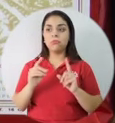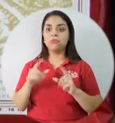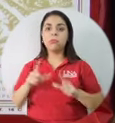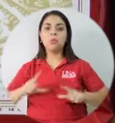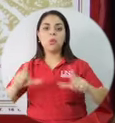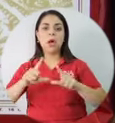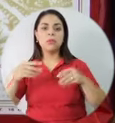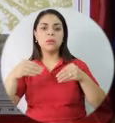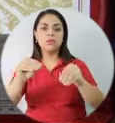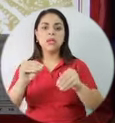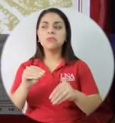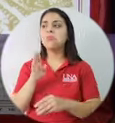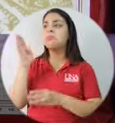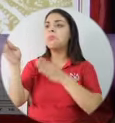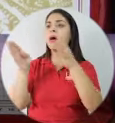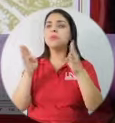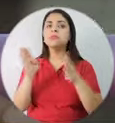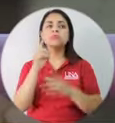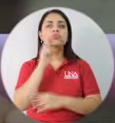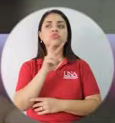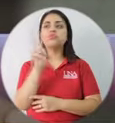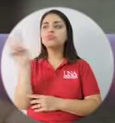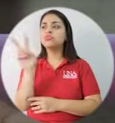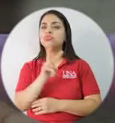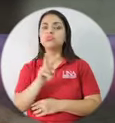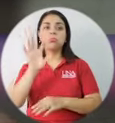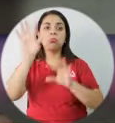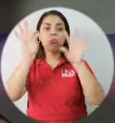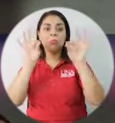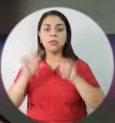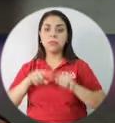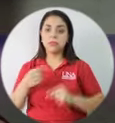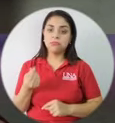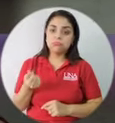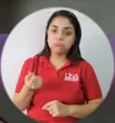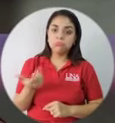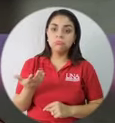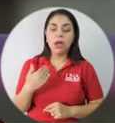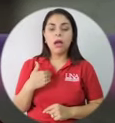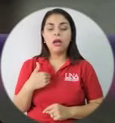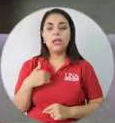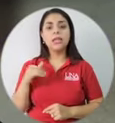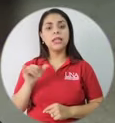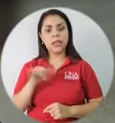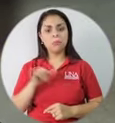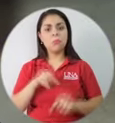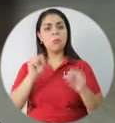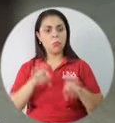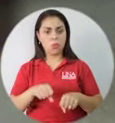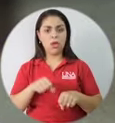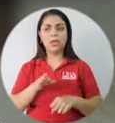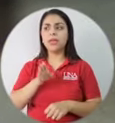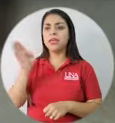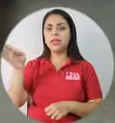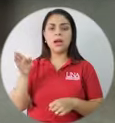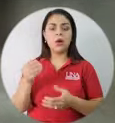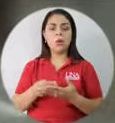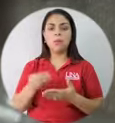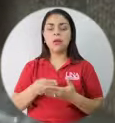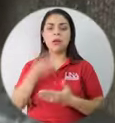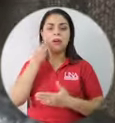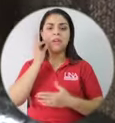venta, donde puede elegir dependiendo de su poder adquisitivo, pero también tiene las opciones de consumir café en